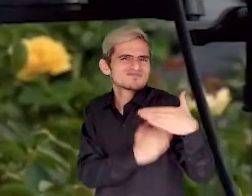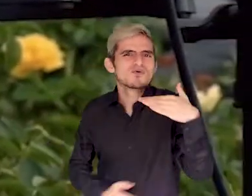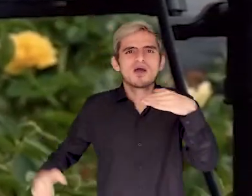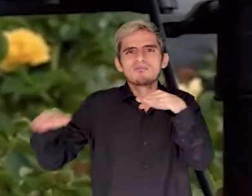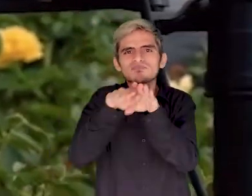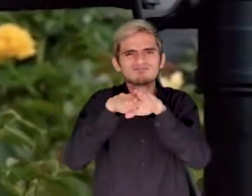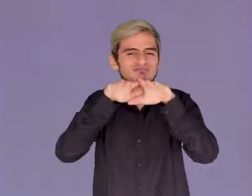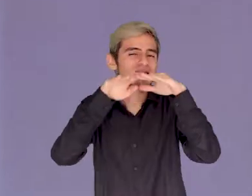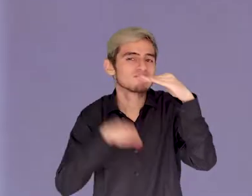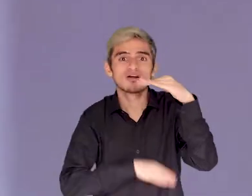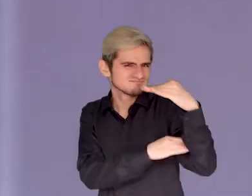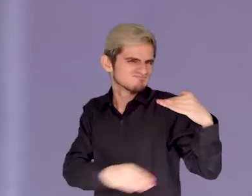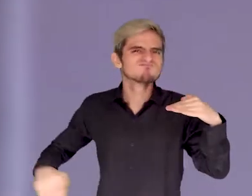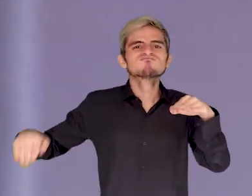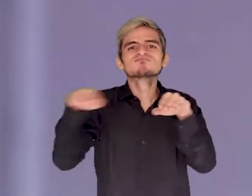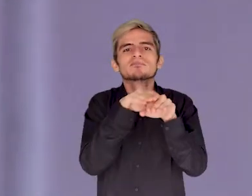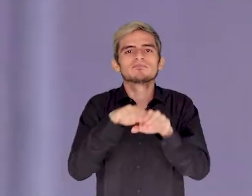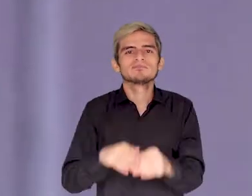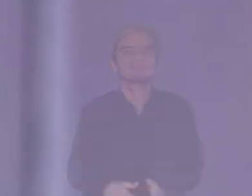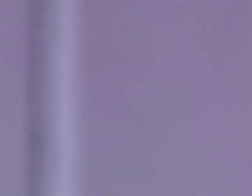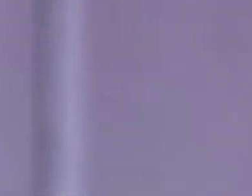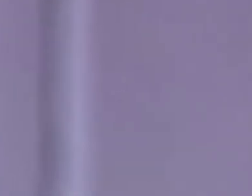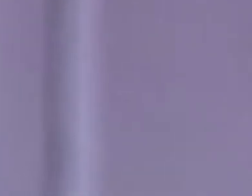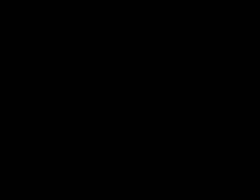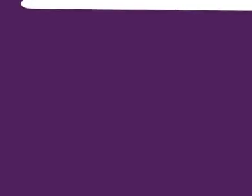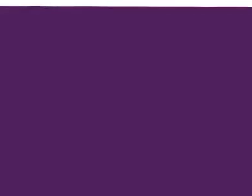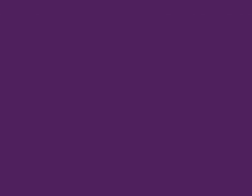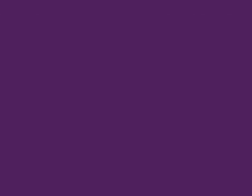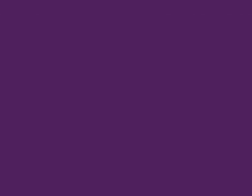serán parte de la lucha contra la desigualdad de género.